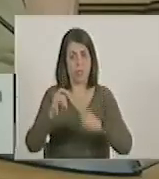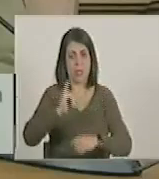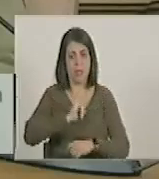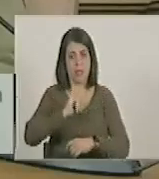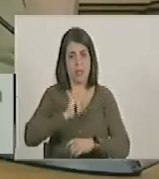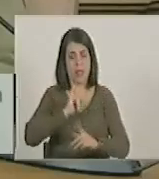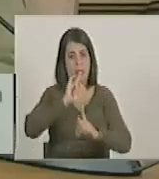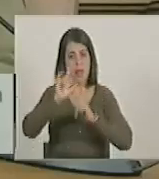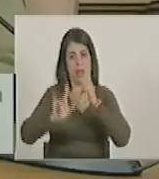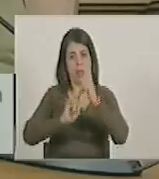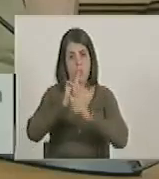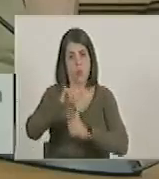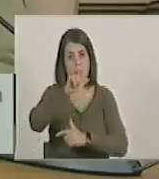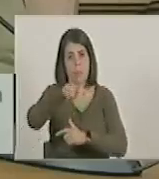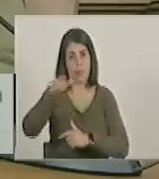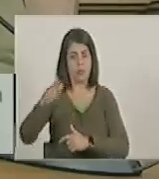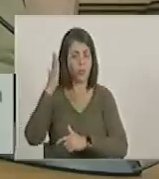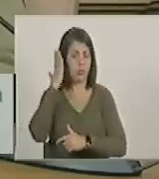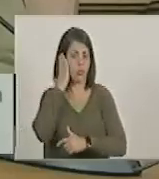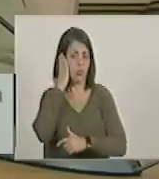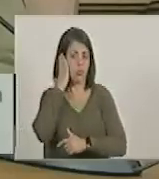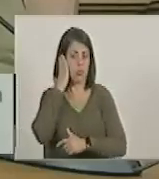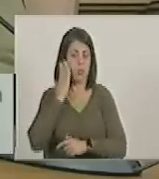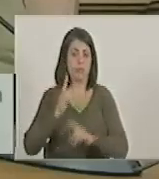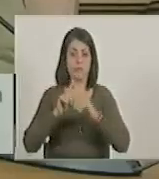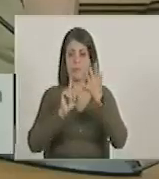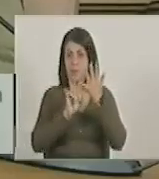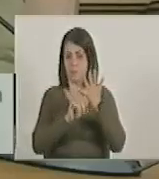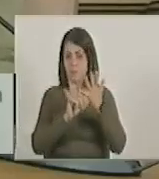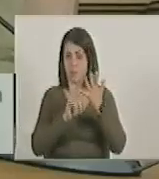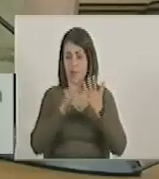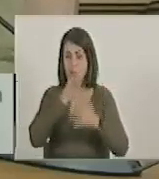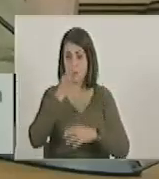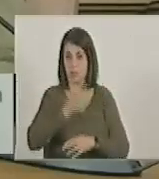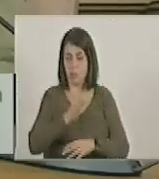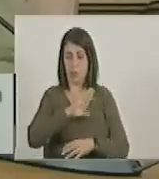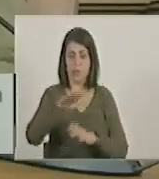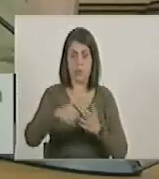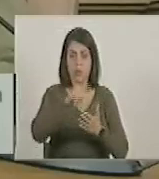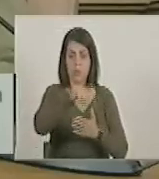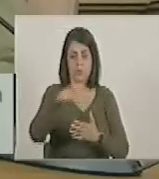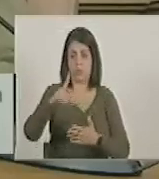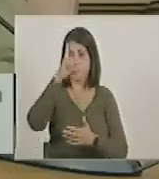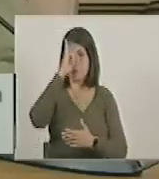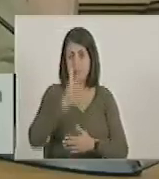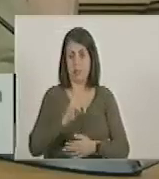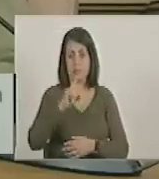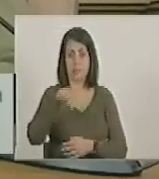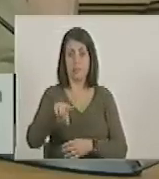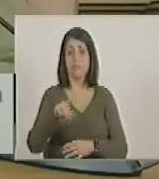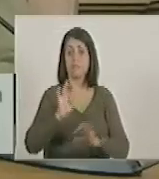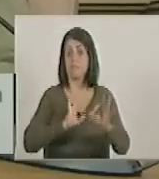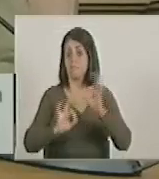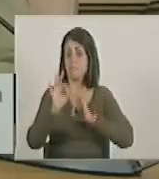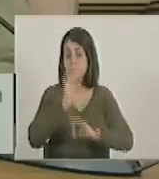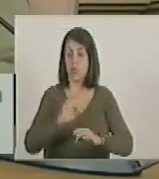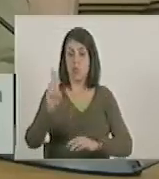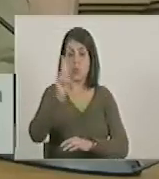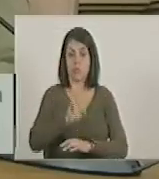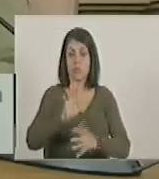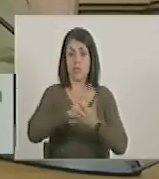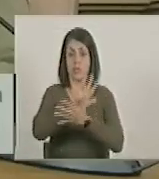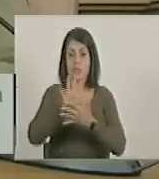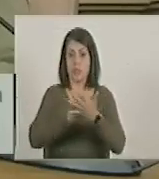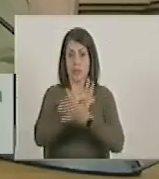identidad lingüística de las personas sordas. 5. Garantizar a las personas con discapacidad la capacidad en el uso de la lengua